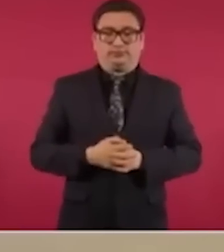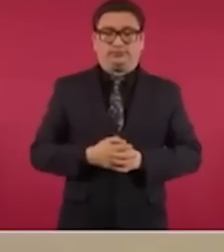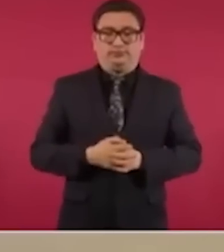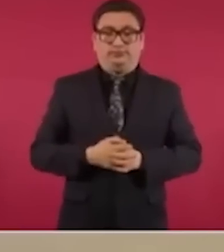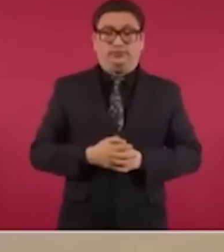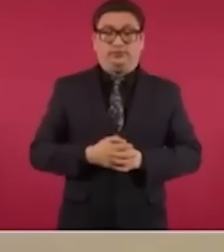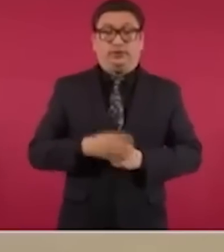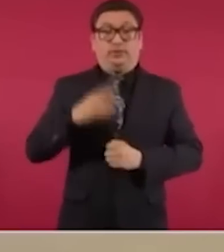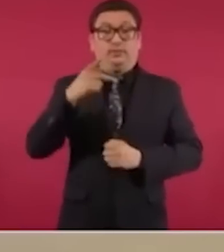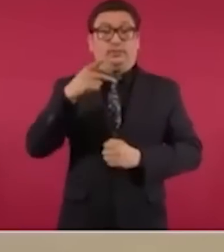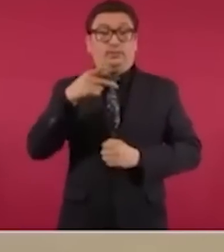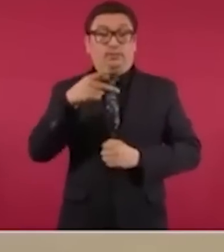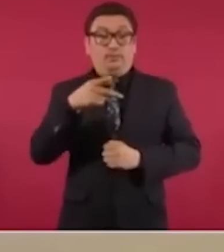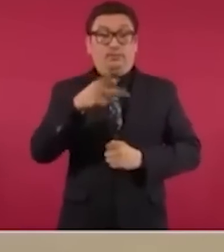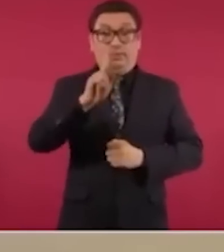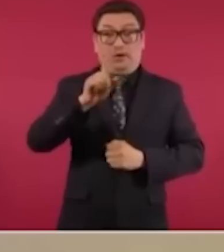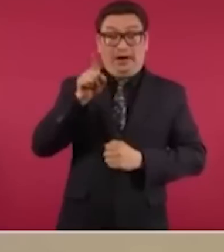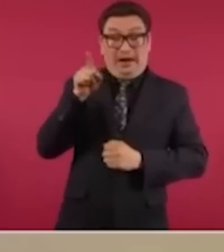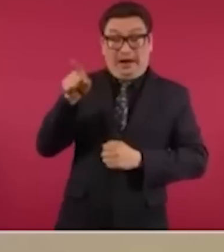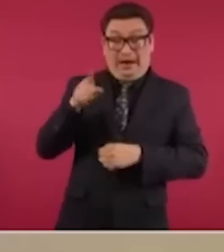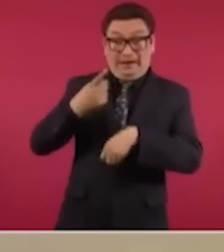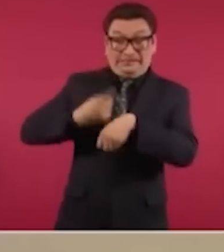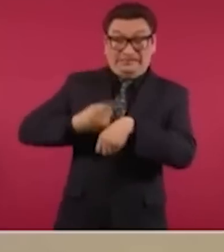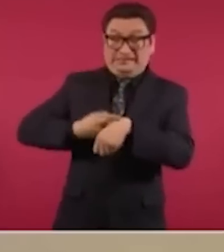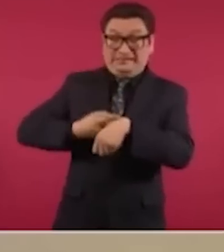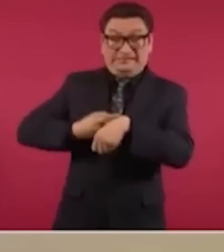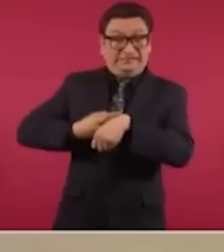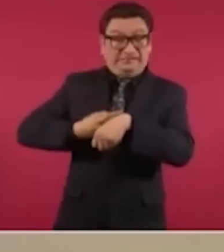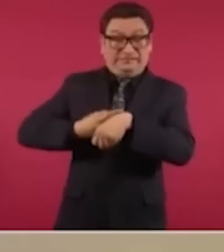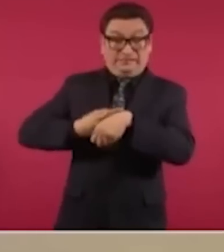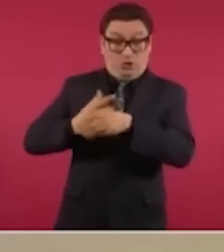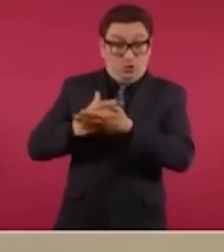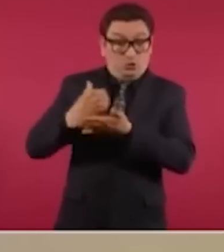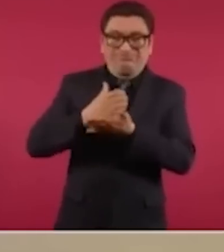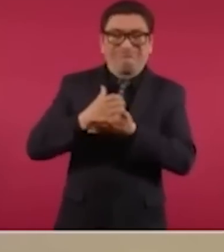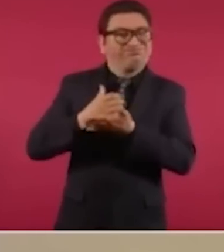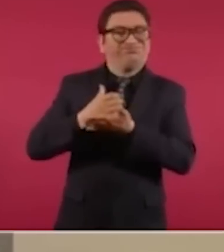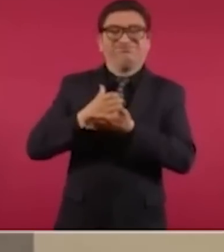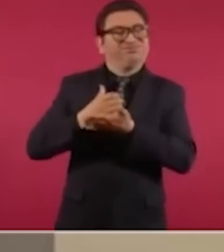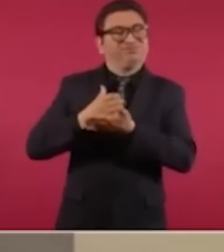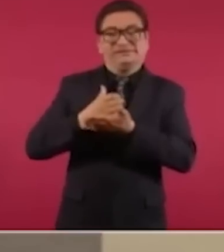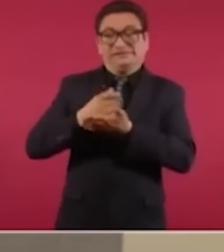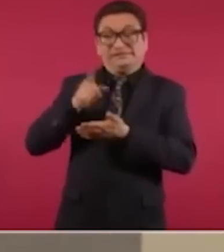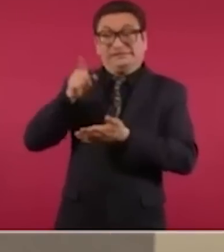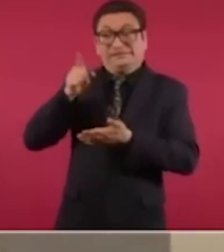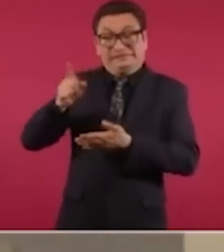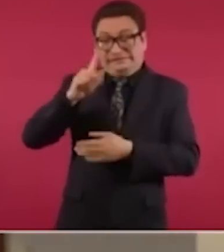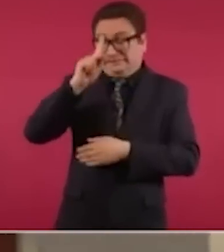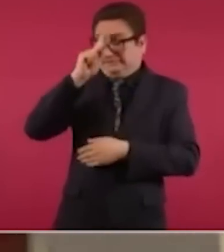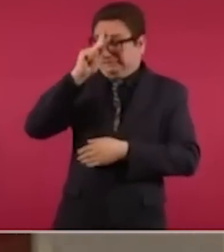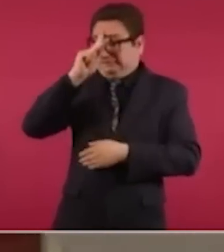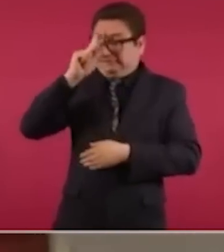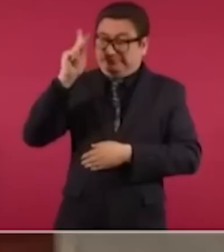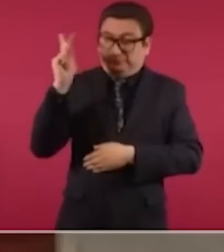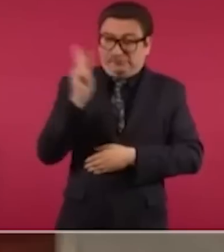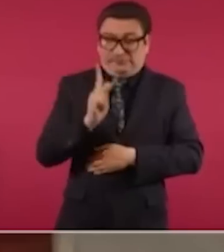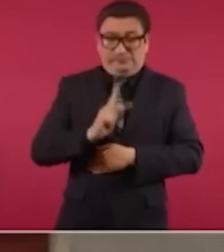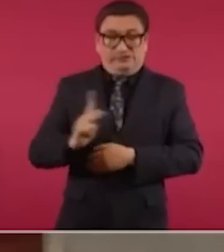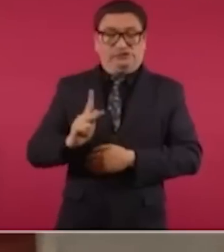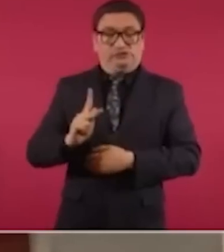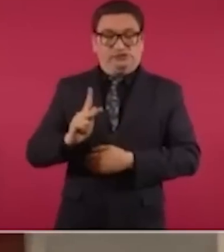pero lejos de mejorar el estado del zar parecía cada vez peor